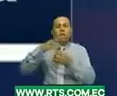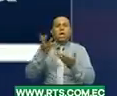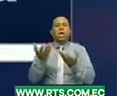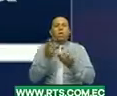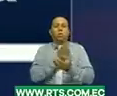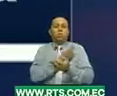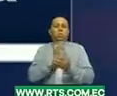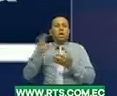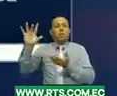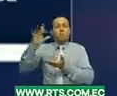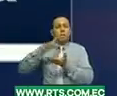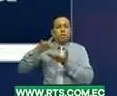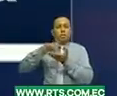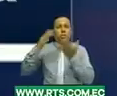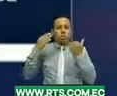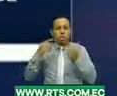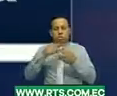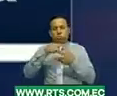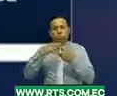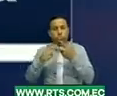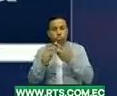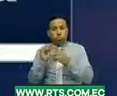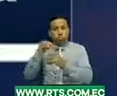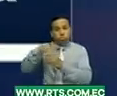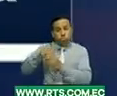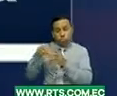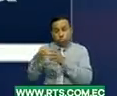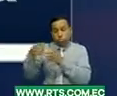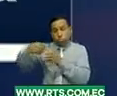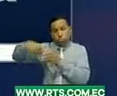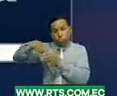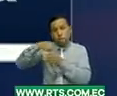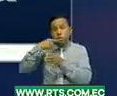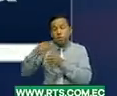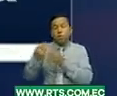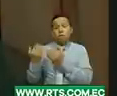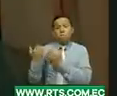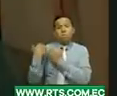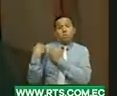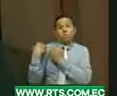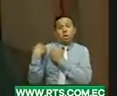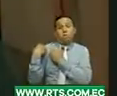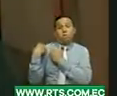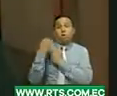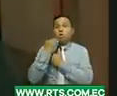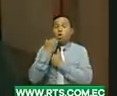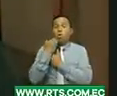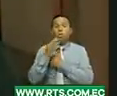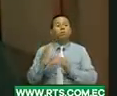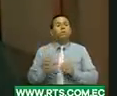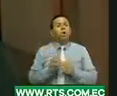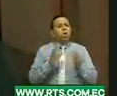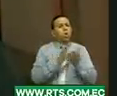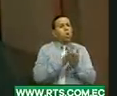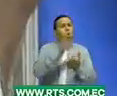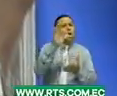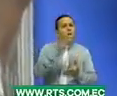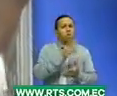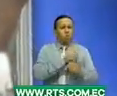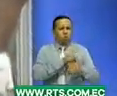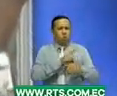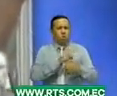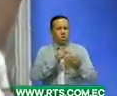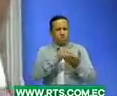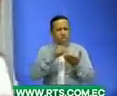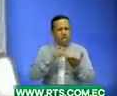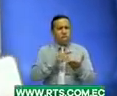Guayaquil. Los integrantes nos informaron que están a la espera de directrices. Para el presidente del Colegio de Médicos de Pichincha, Víctor Álvarez, es